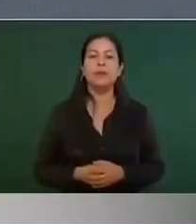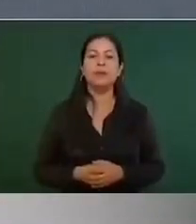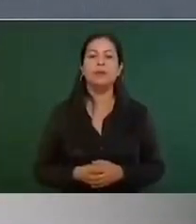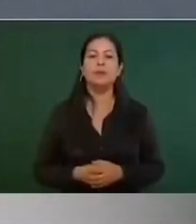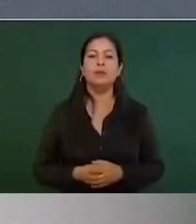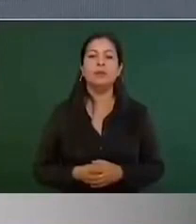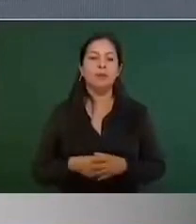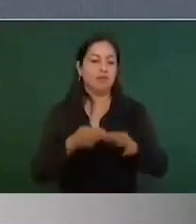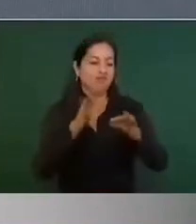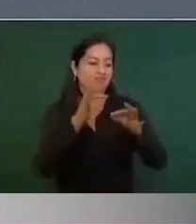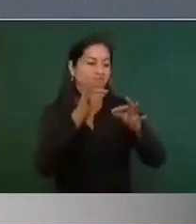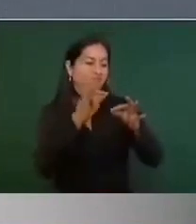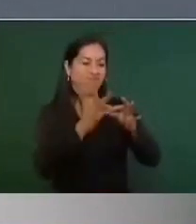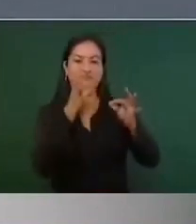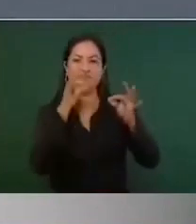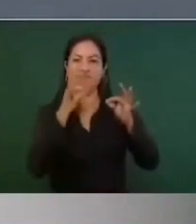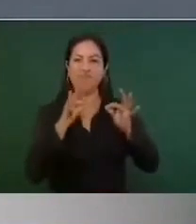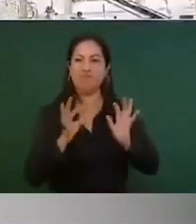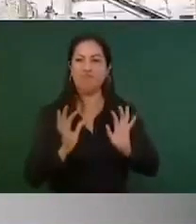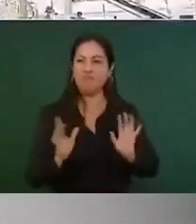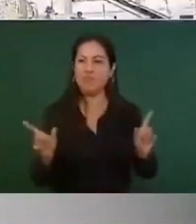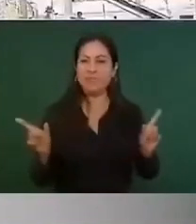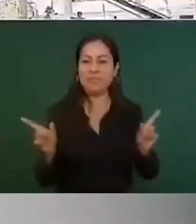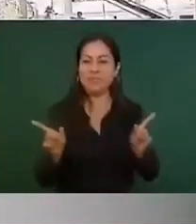la perfección nada más